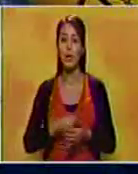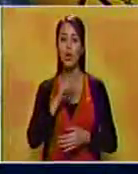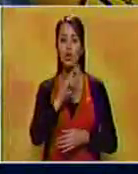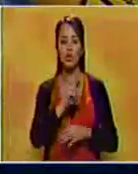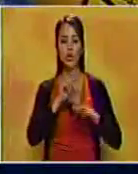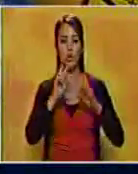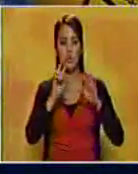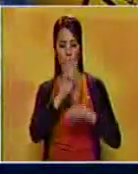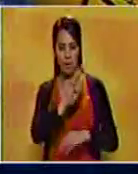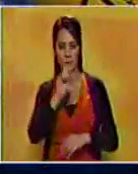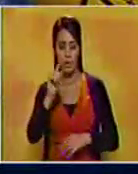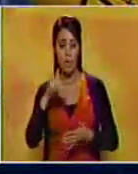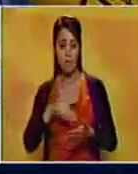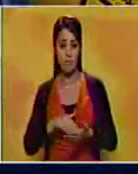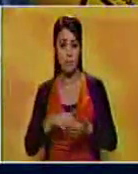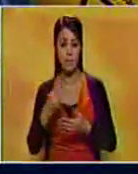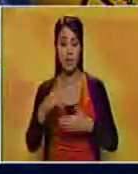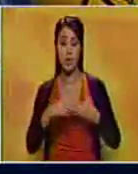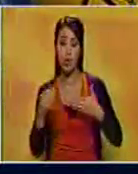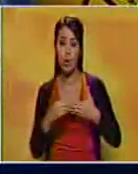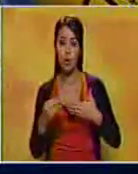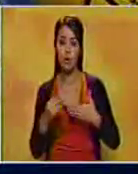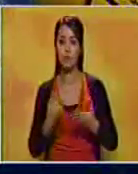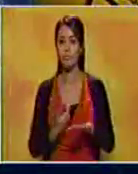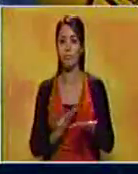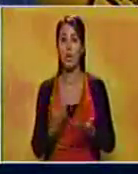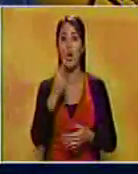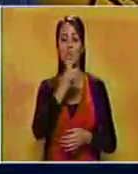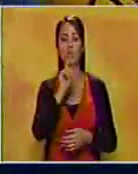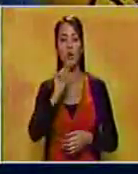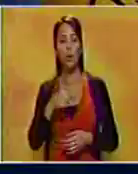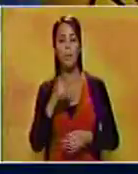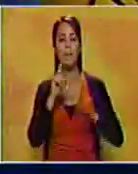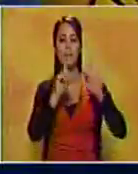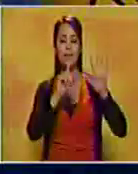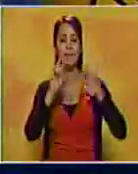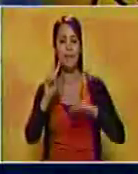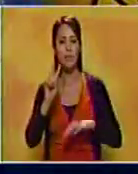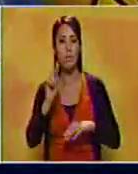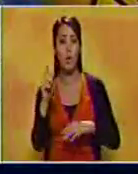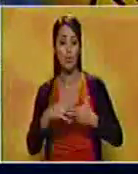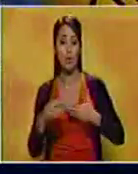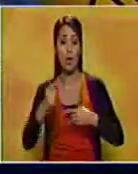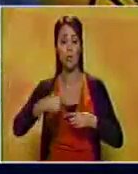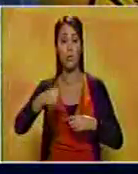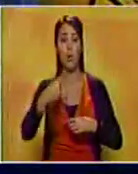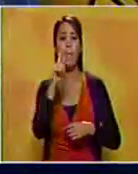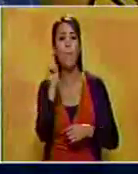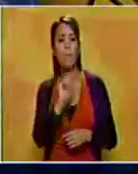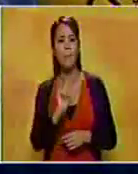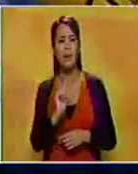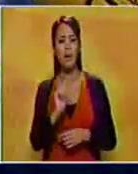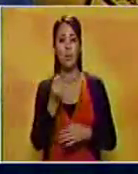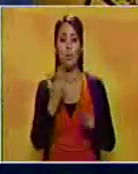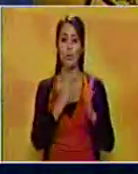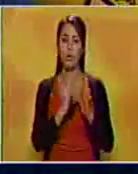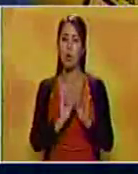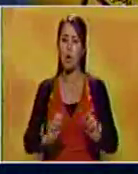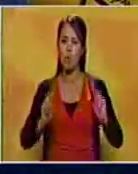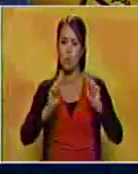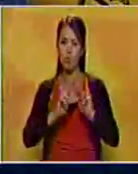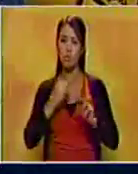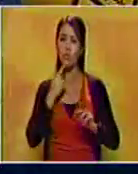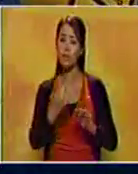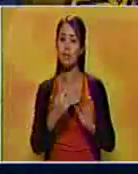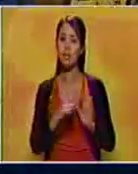241.000 y el dólar eso no llega sino a 162 dólares diarios para un mes cuando la organización mundial de la salud